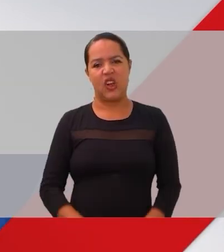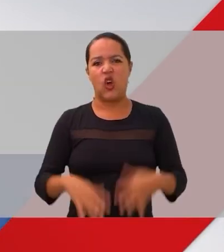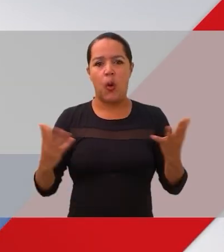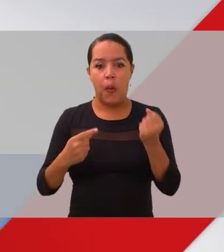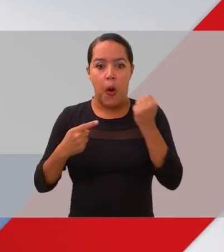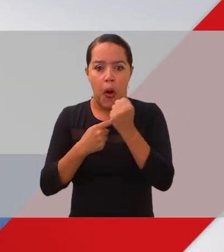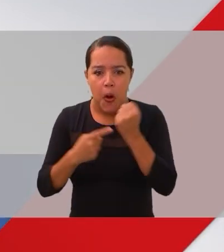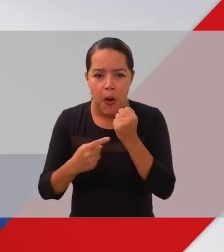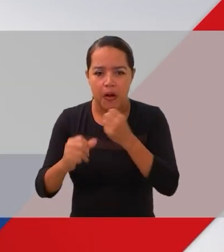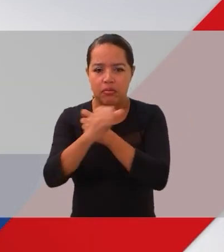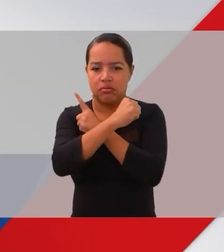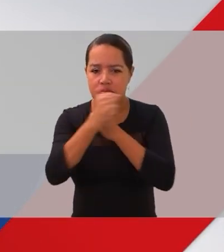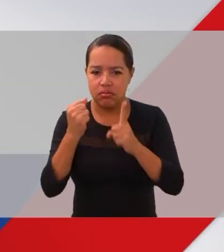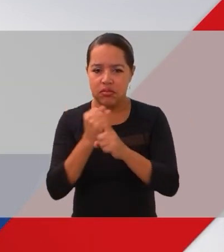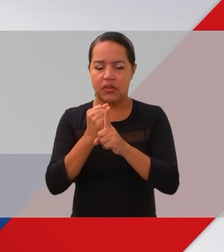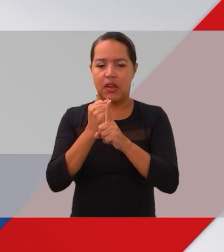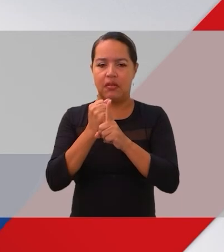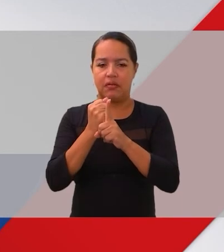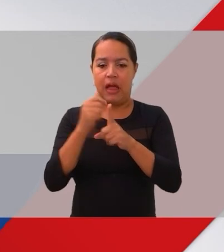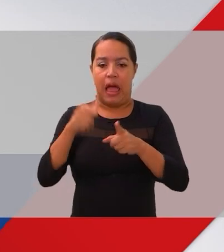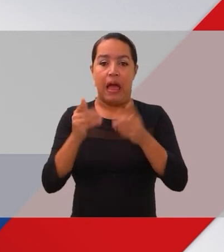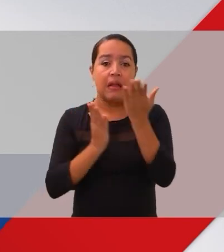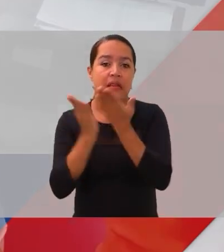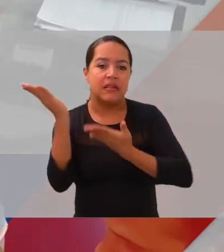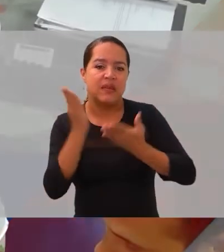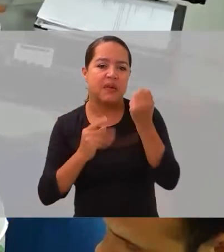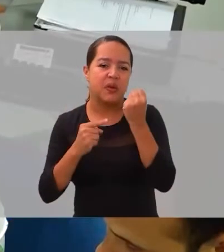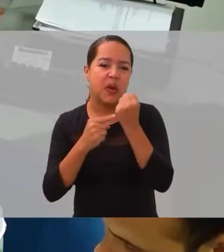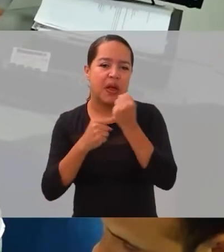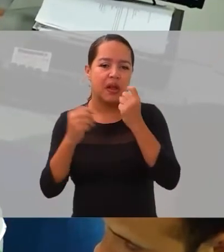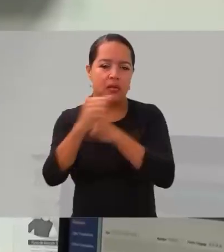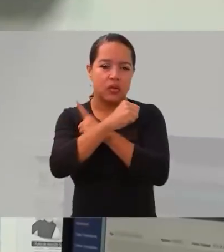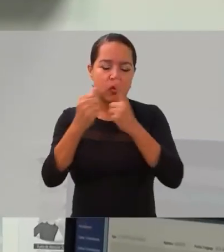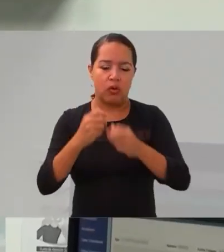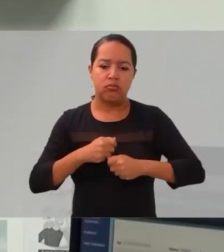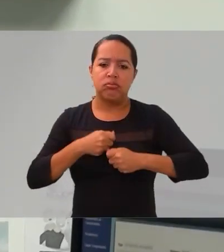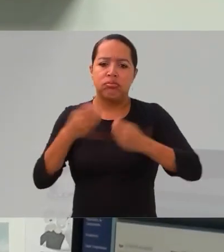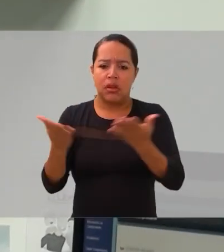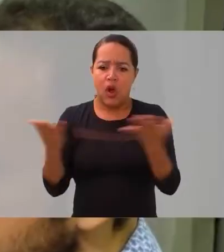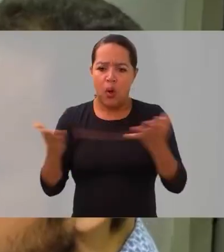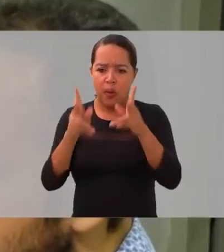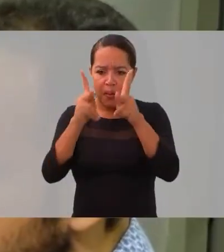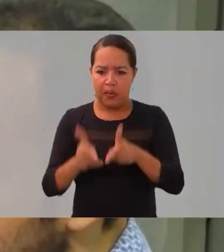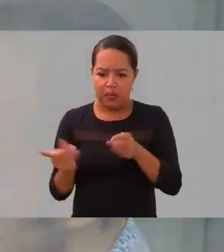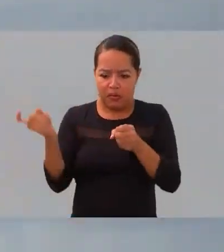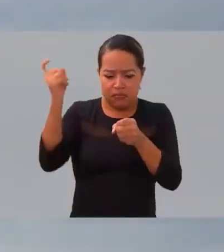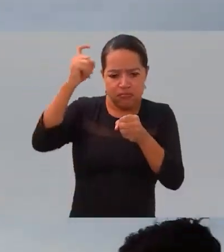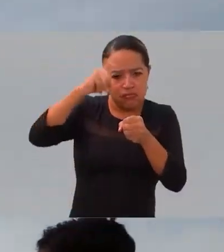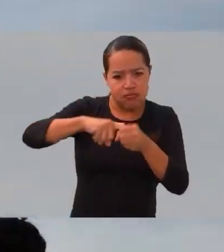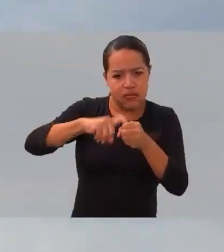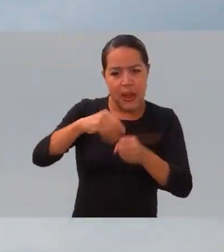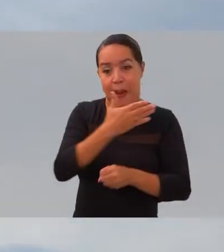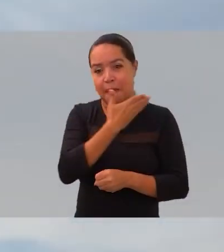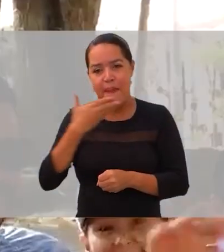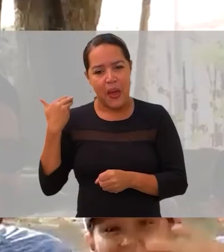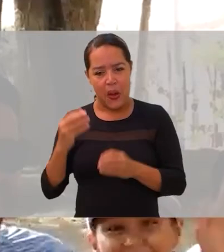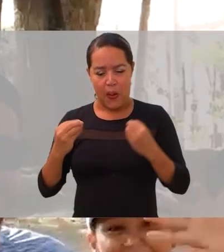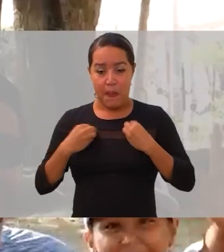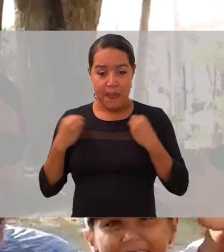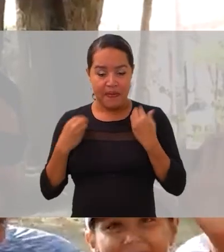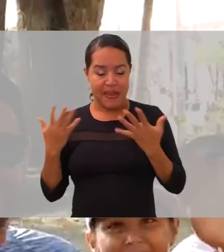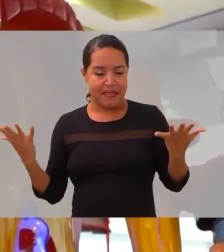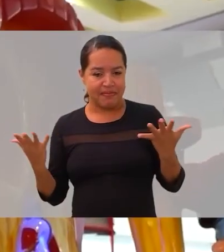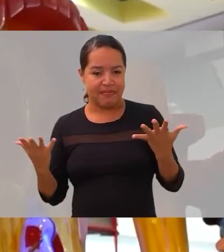Crédito Social El servicio de crédito social brinda alternativas al trabajador afiliado para un mejor